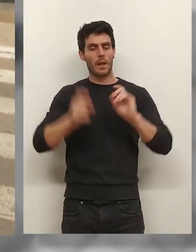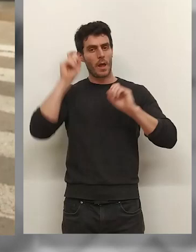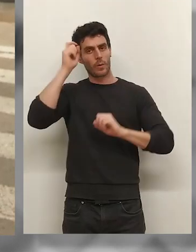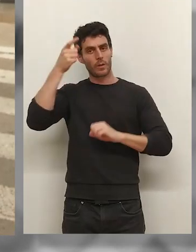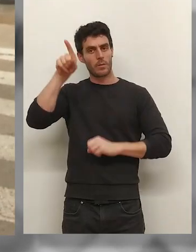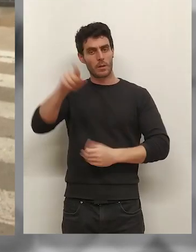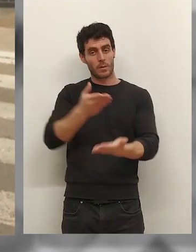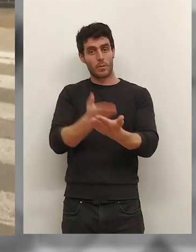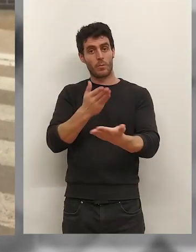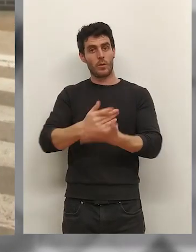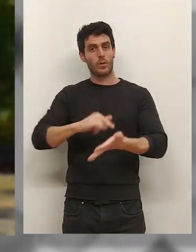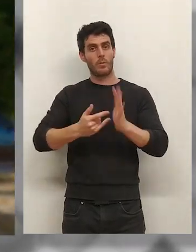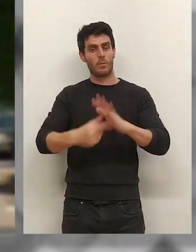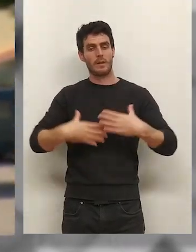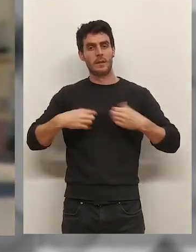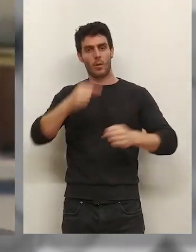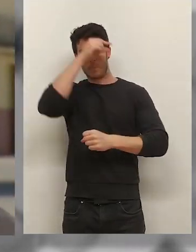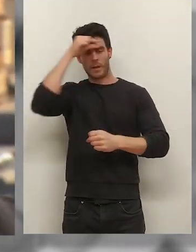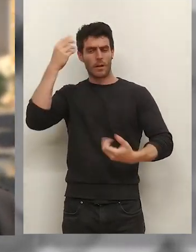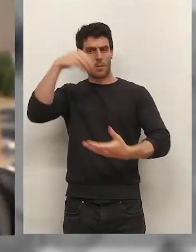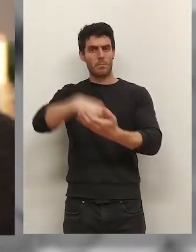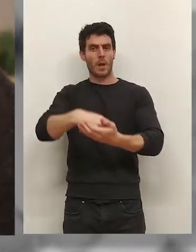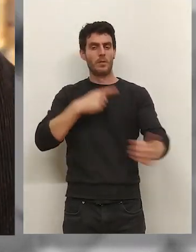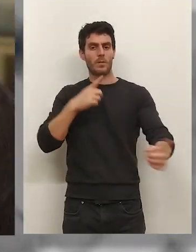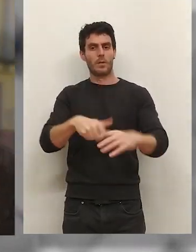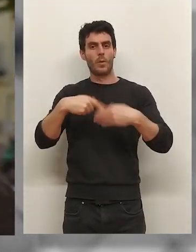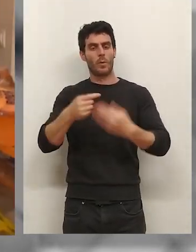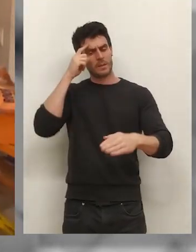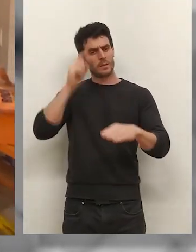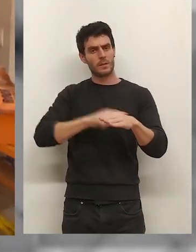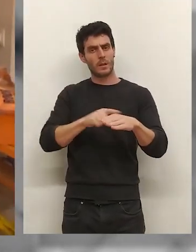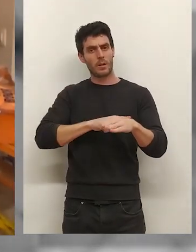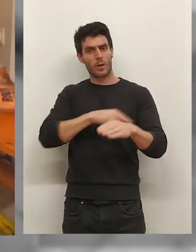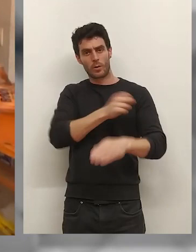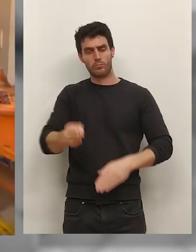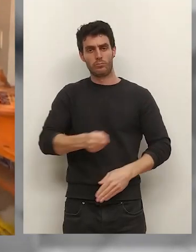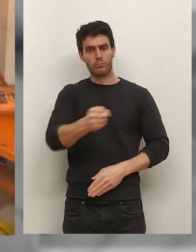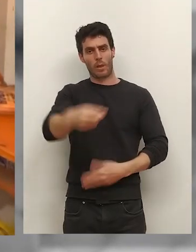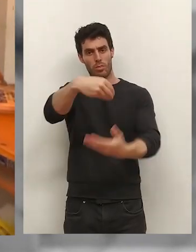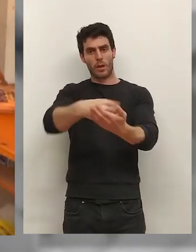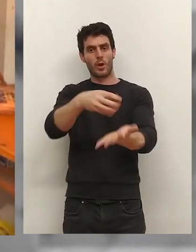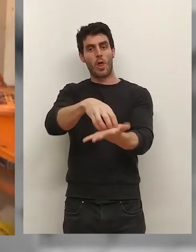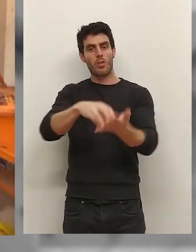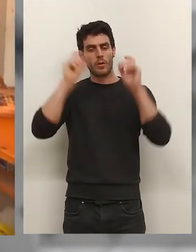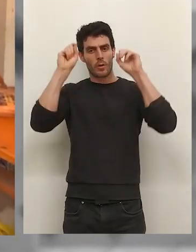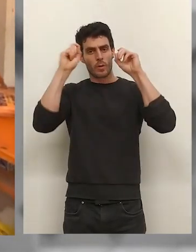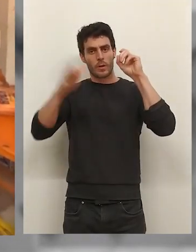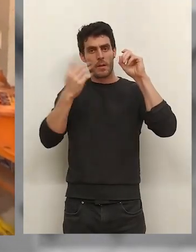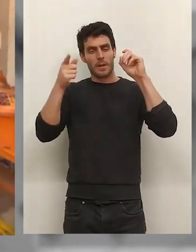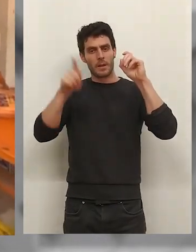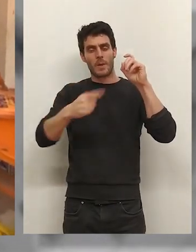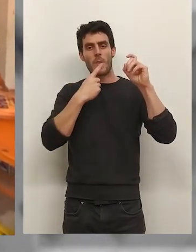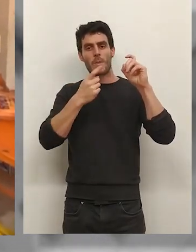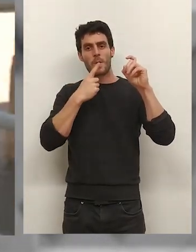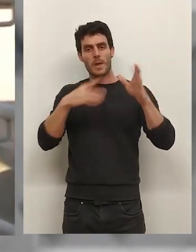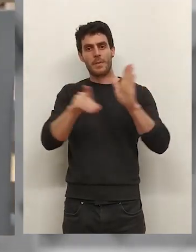educativa y ha propuesto implantar un plan de salud mental que prevé incorporar psicólogos en los centros. Además, Capellán ha planteado